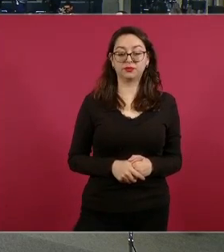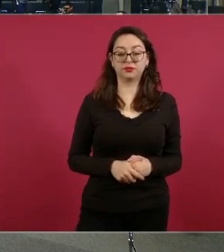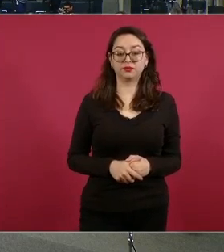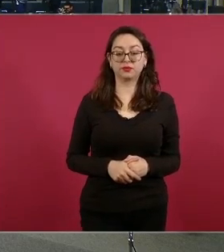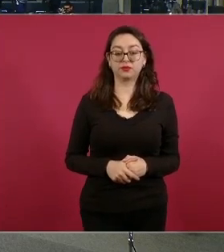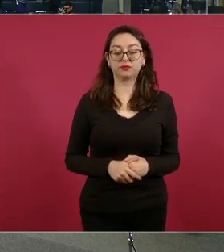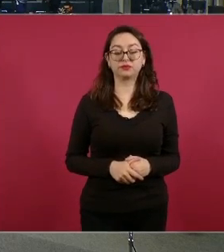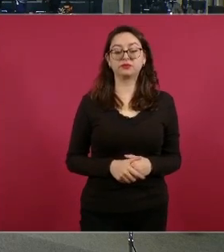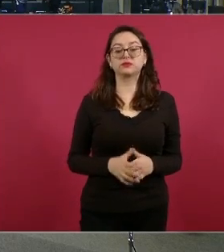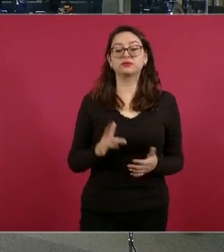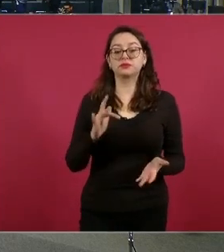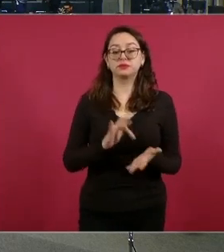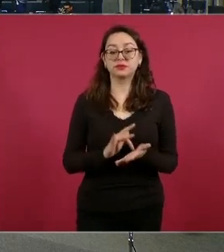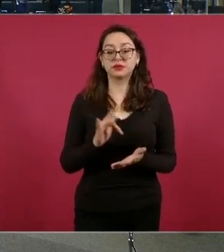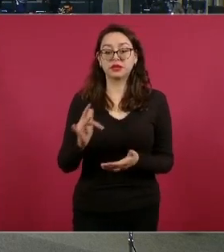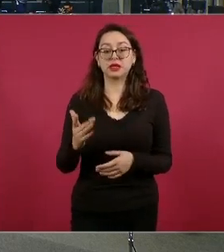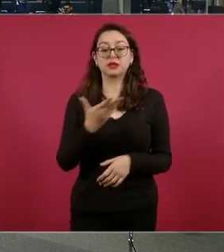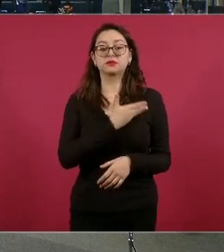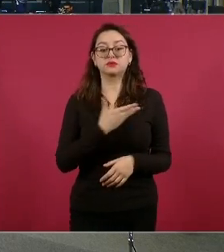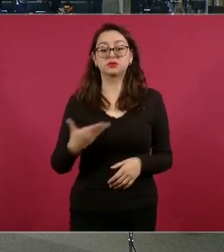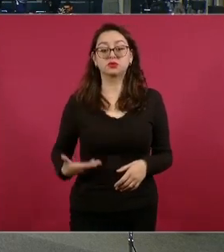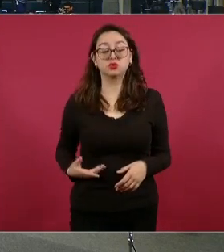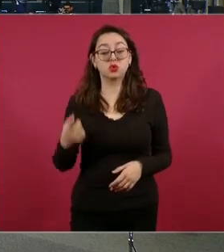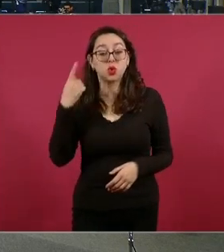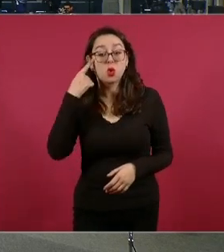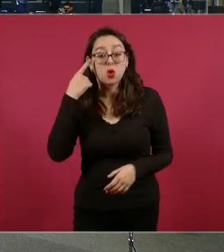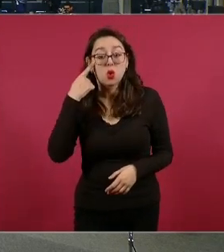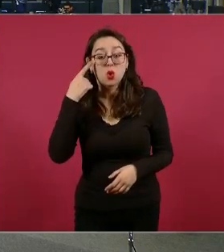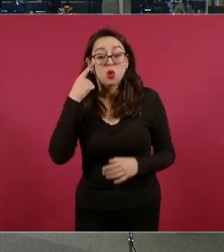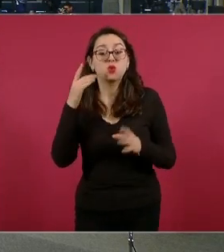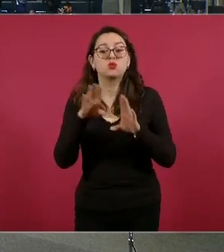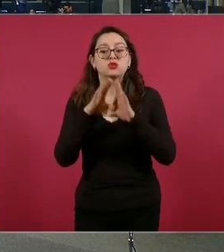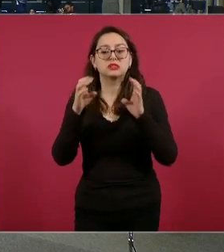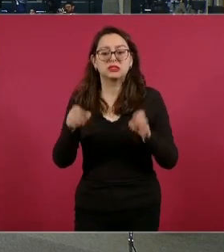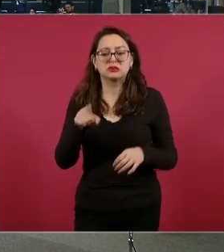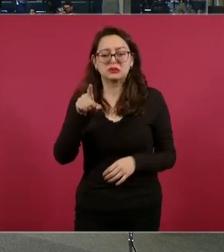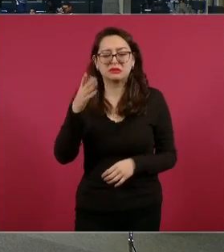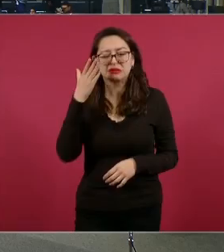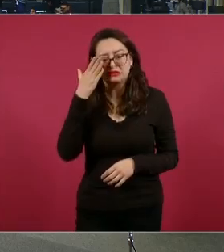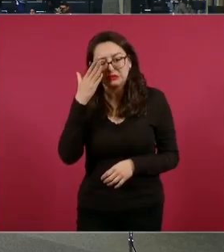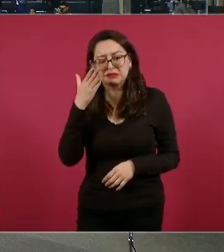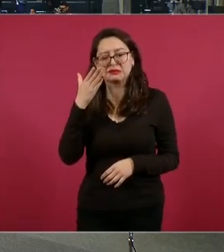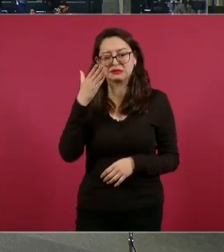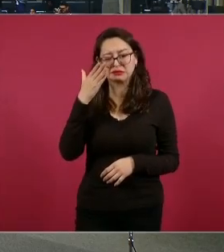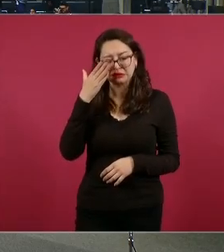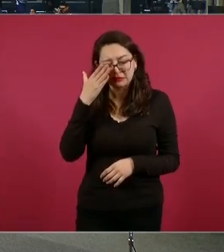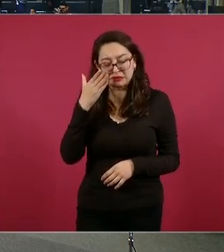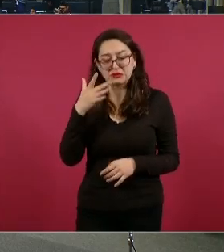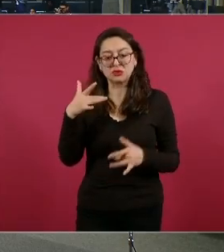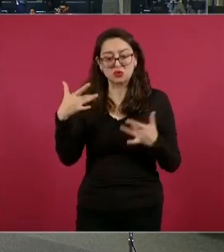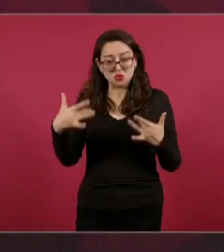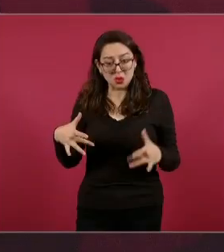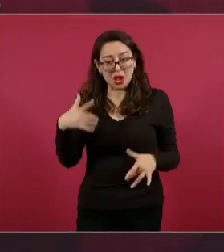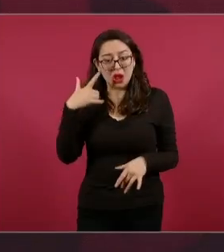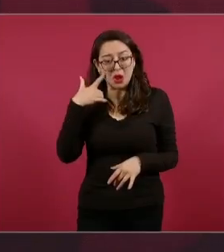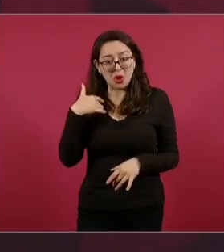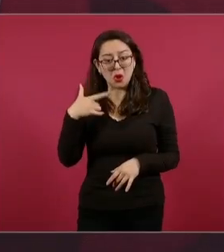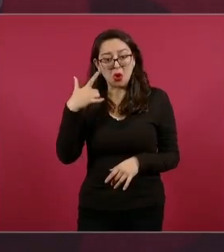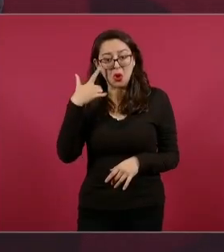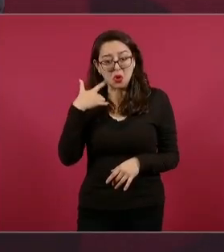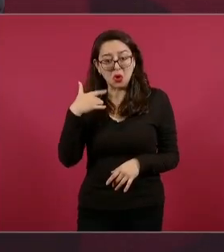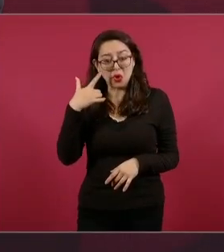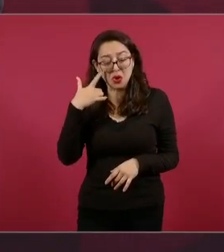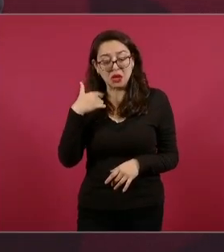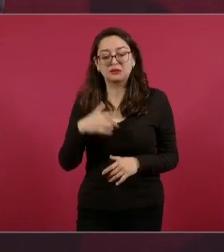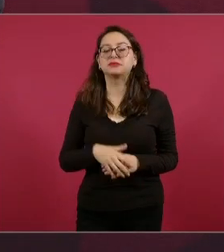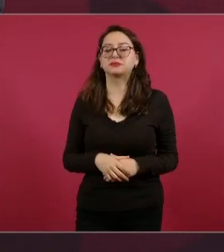Buenos días, gracias, presidente. Oiga, ¿cómo sigue su ojo? Veo que hoy trae un pañuelito, le está llorando. Ya, ¿cómo me va? Está drenando